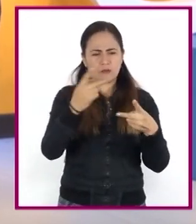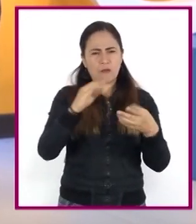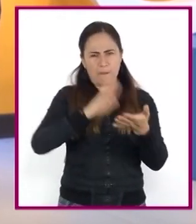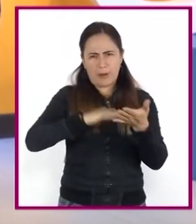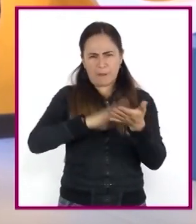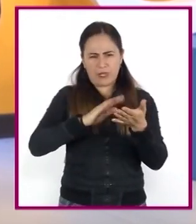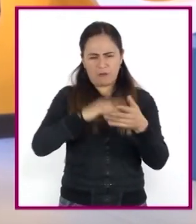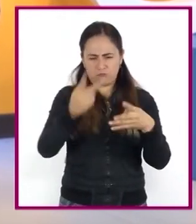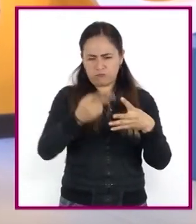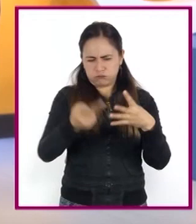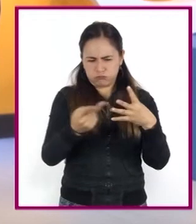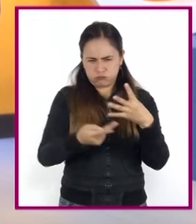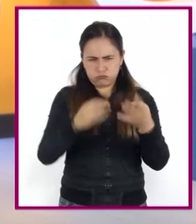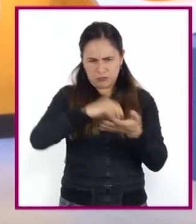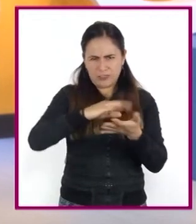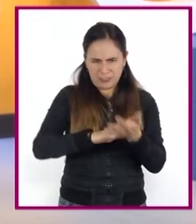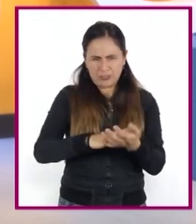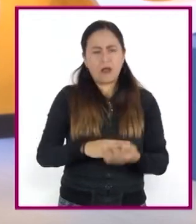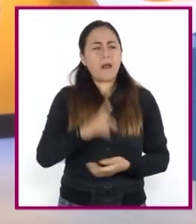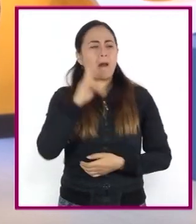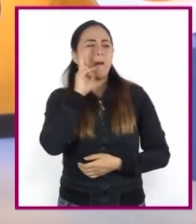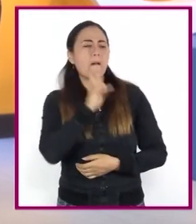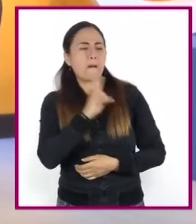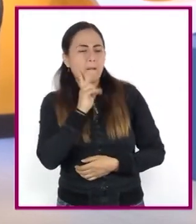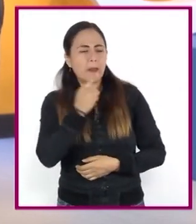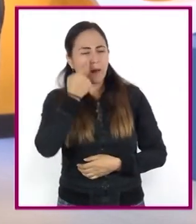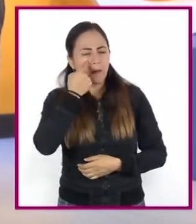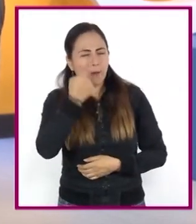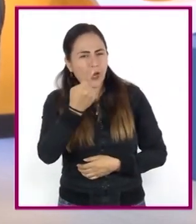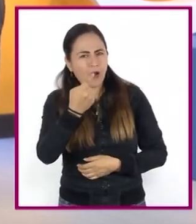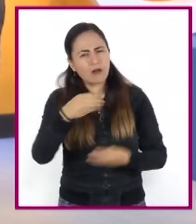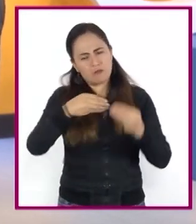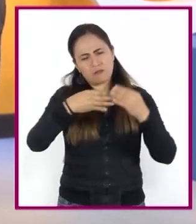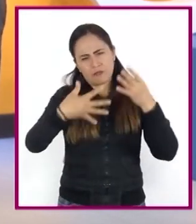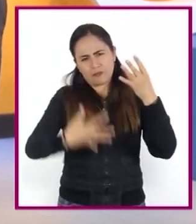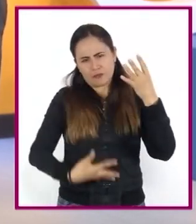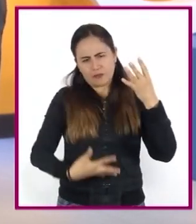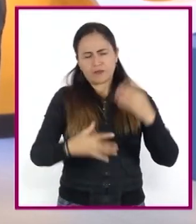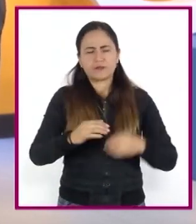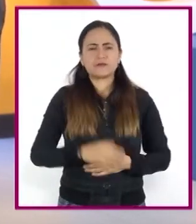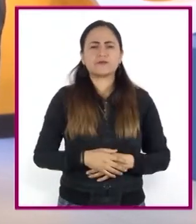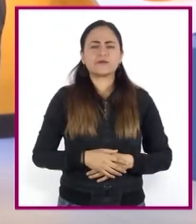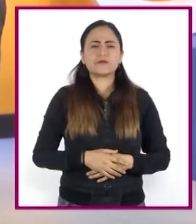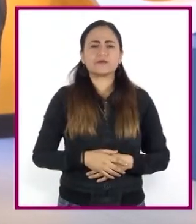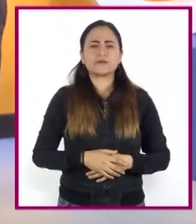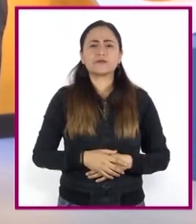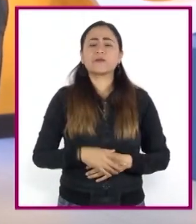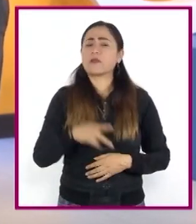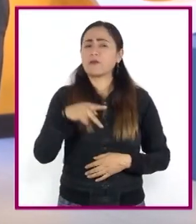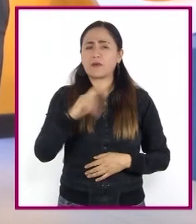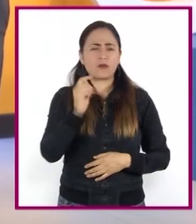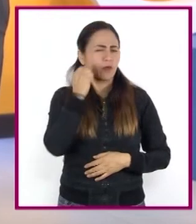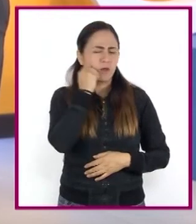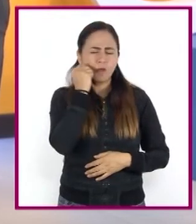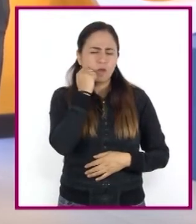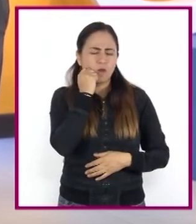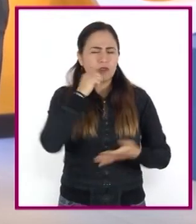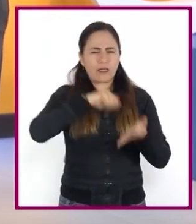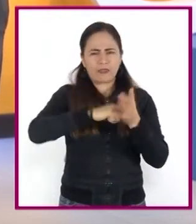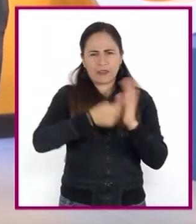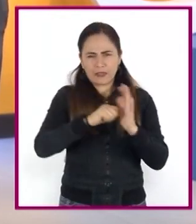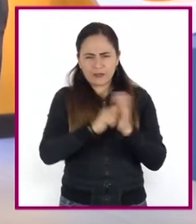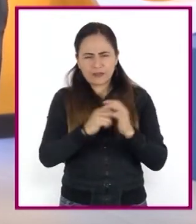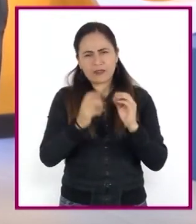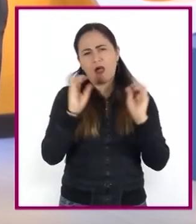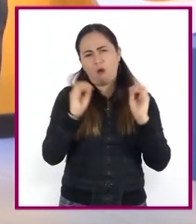cuestionarios, observación y experimentos, entre otros. Sin embargo, sea cual sea la técnica y herramienta